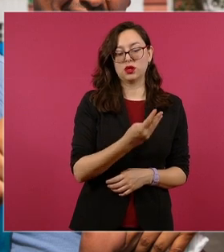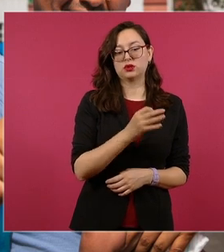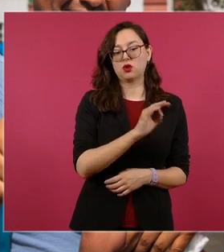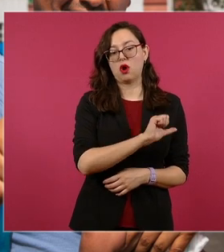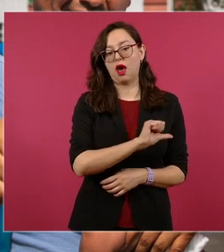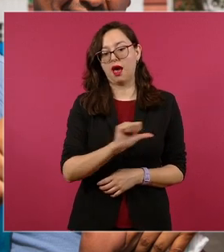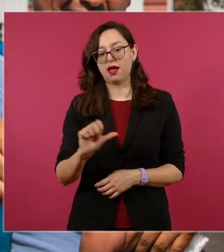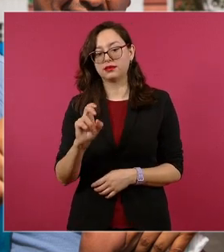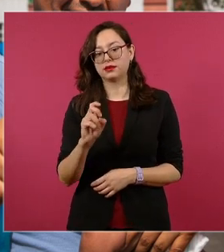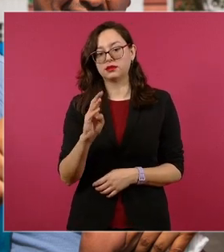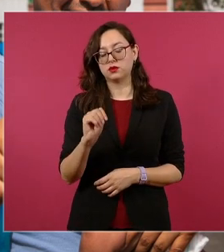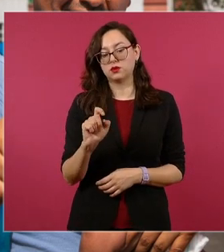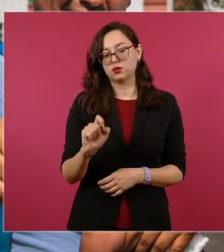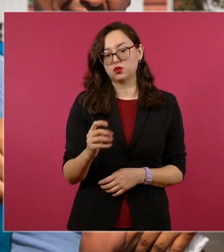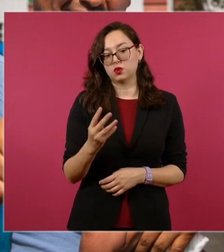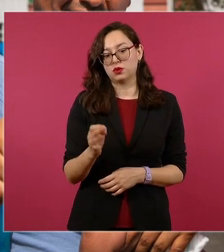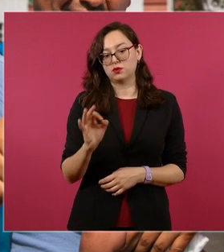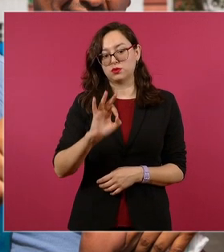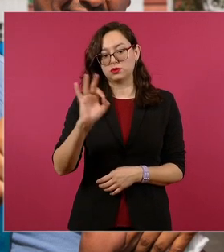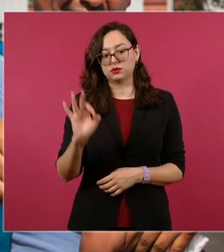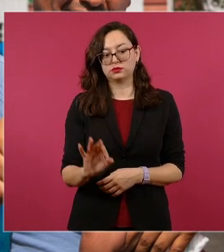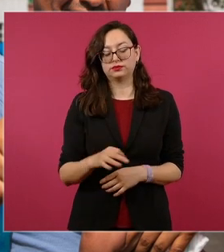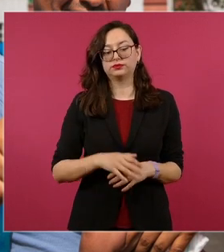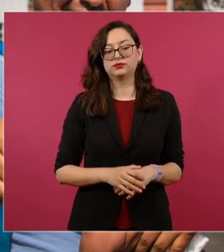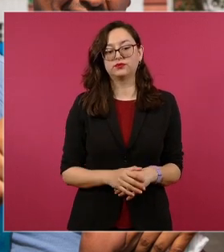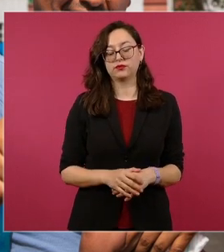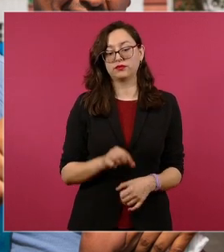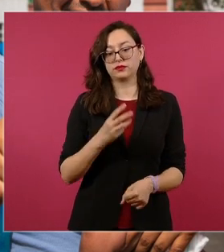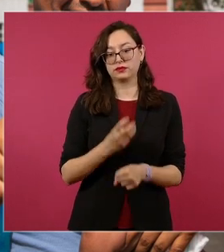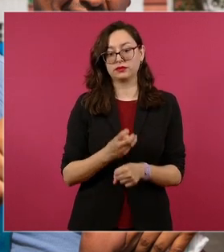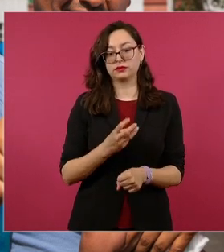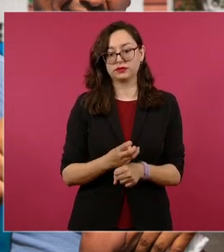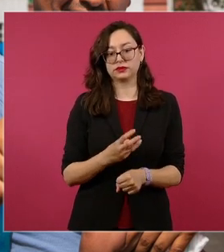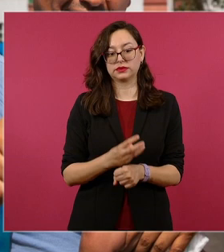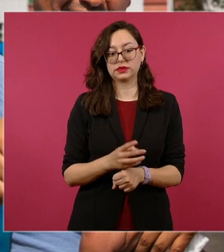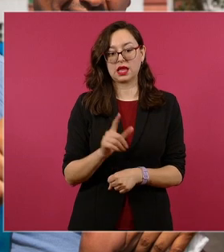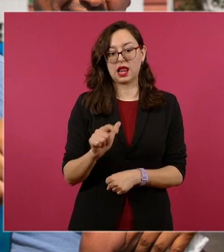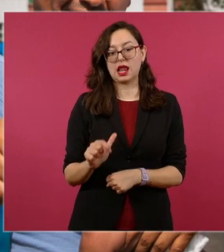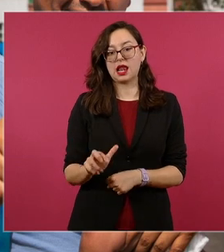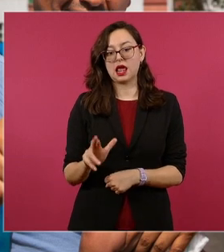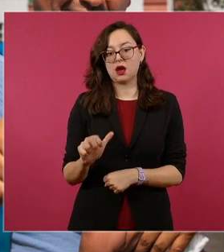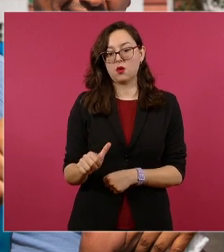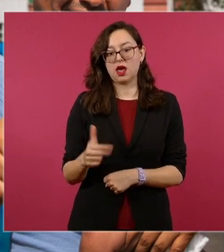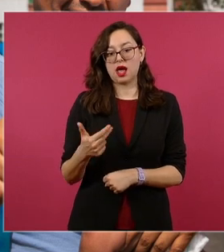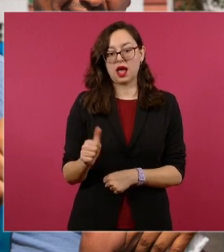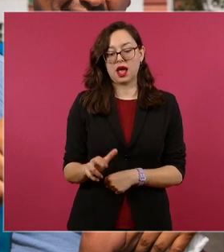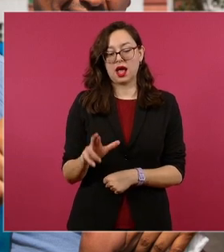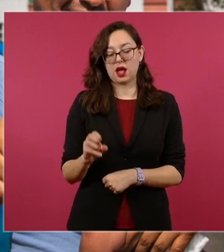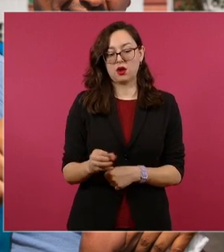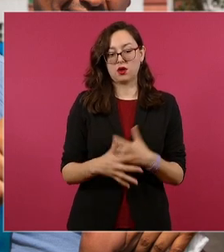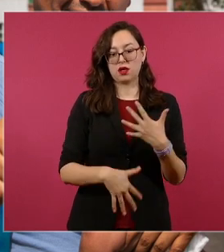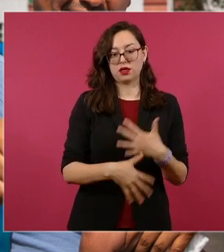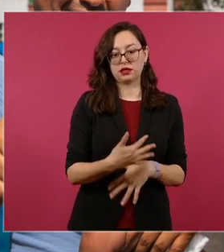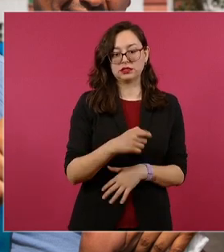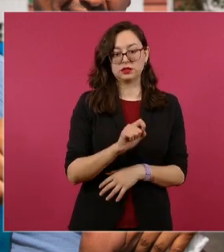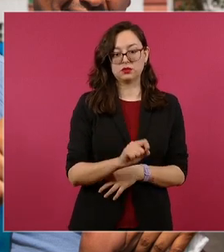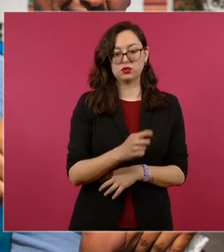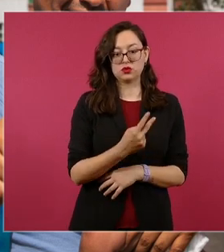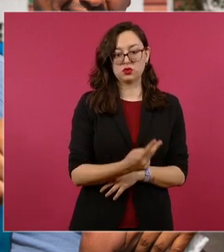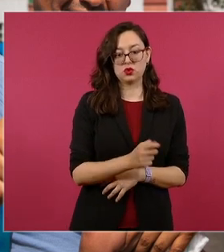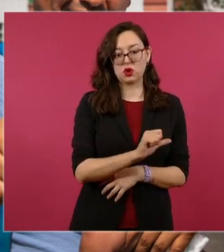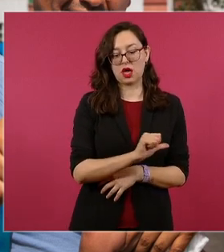39.4% y Laura Haro en un rango de 15.2 a 17% en la